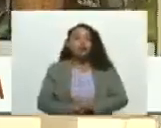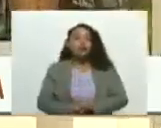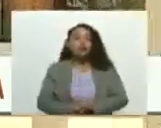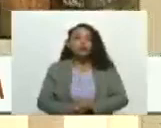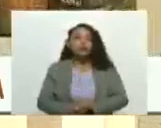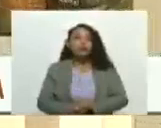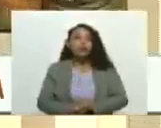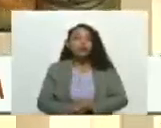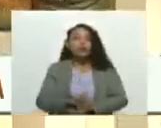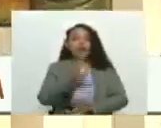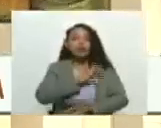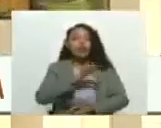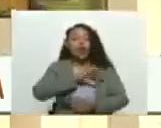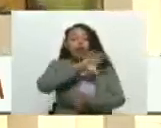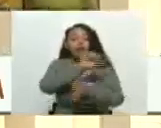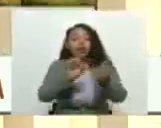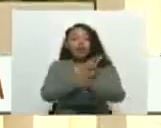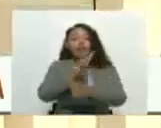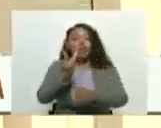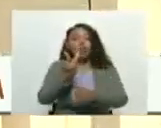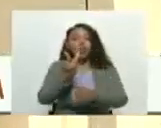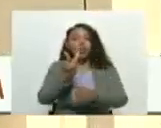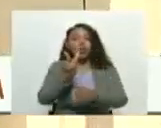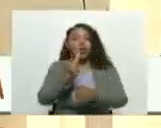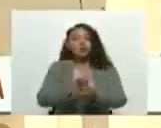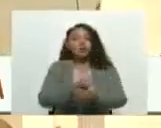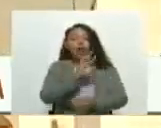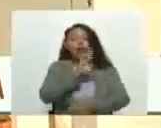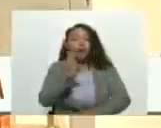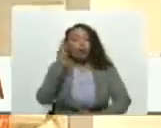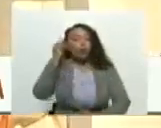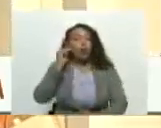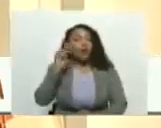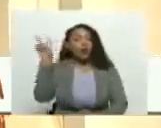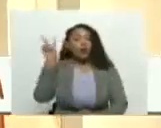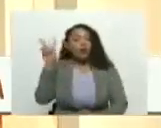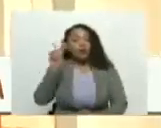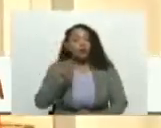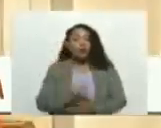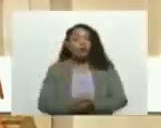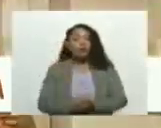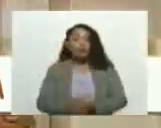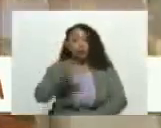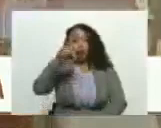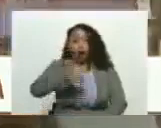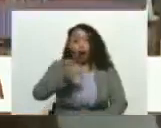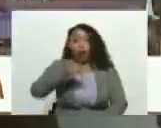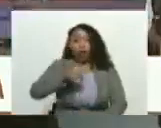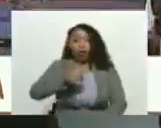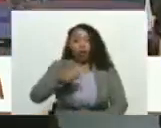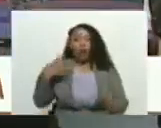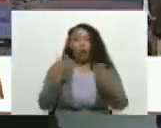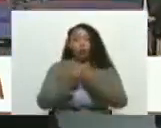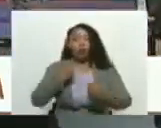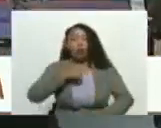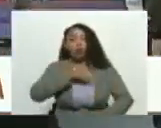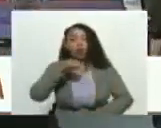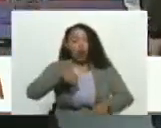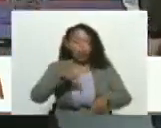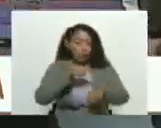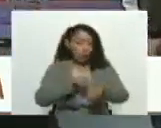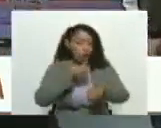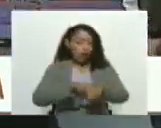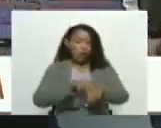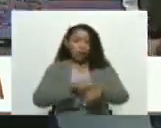Señora vicepresidenta de la República Bolivariana de Venezuela, aquí está con nosotros en este momento